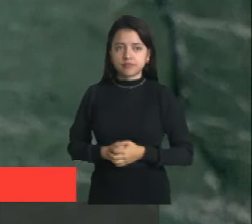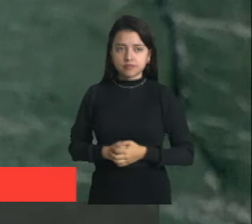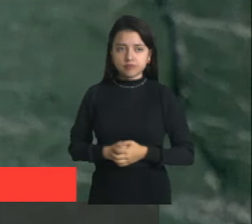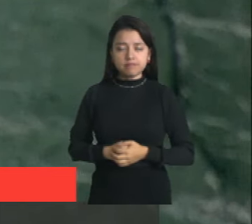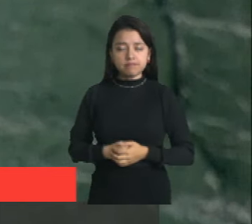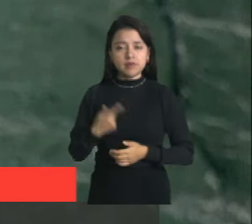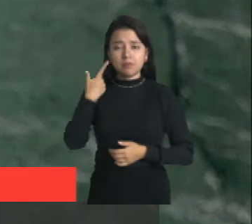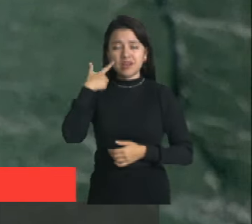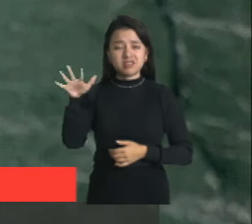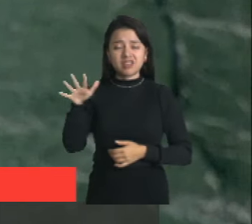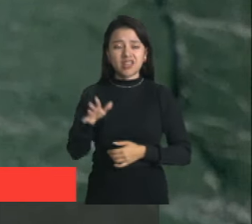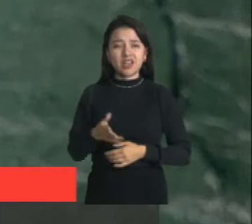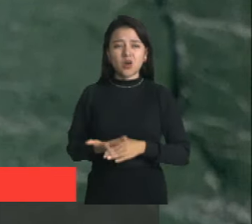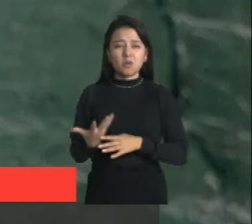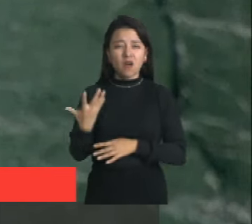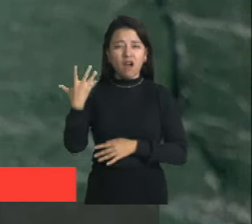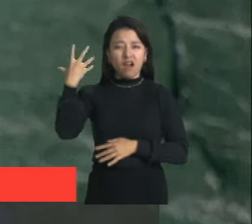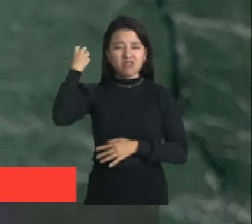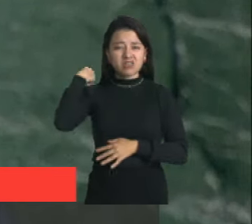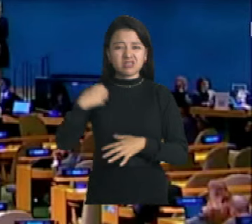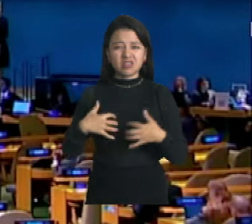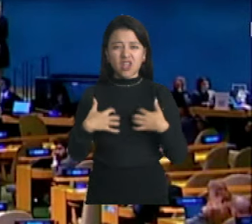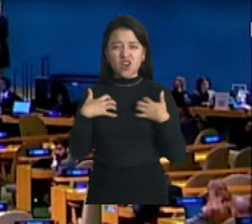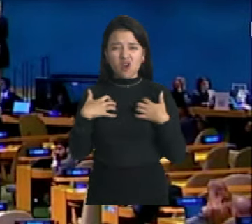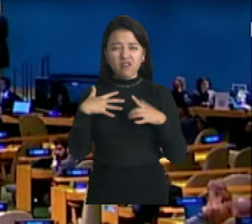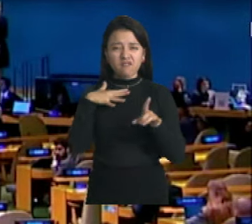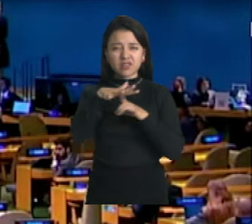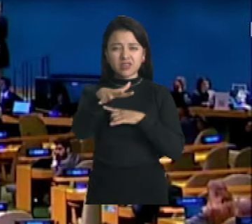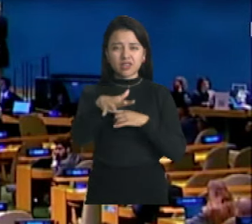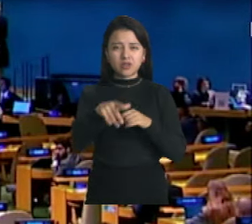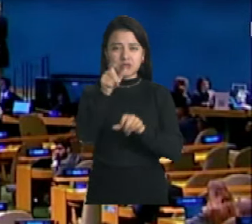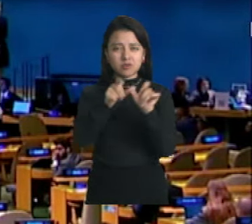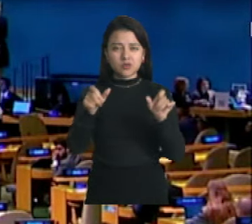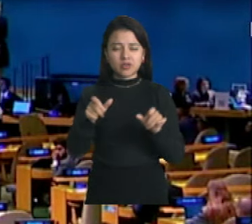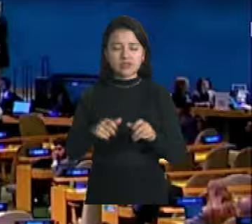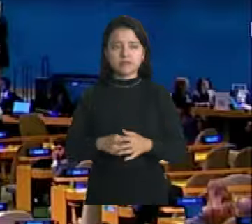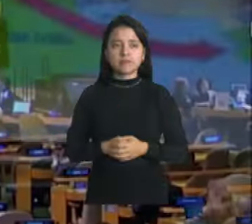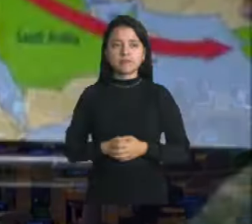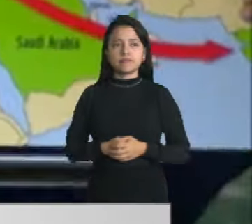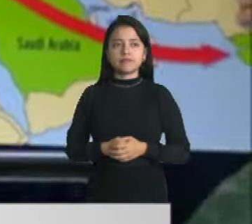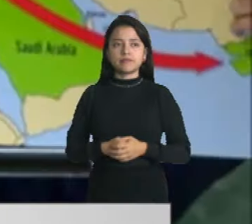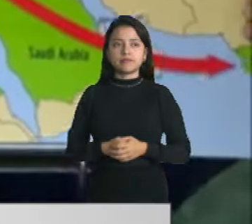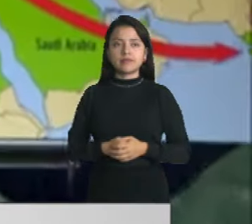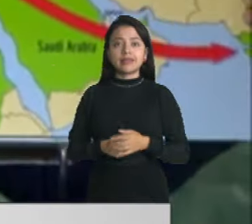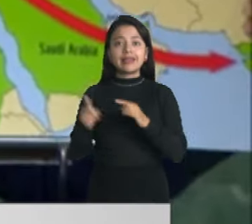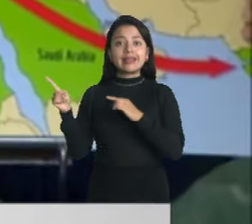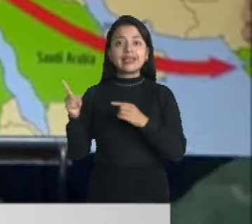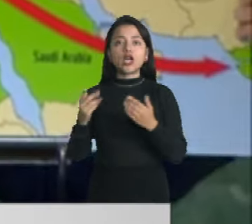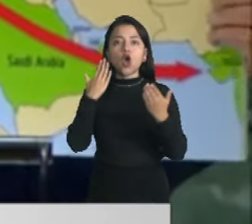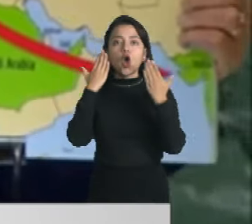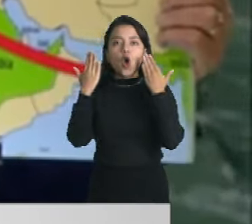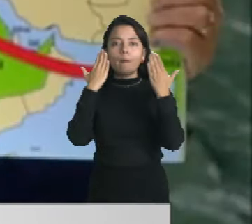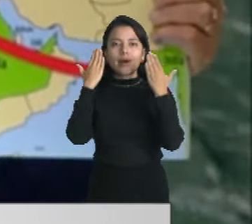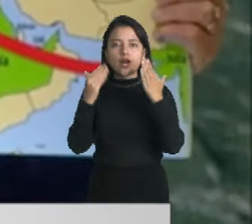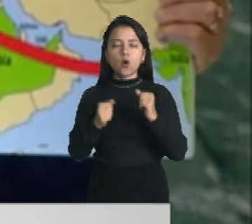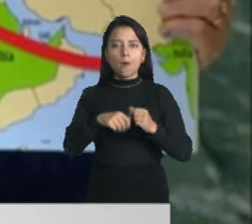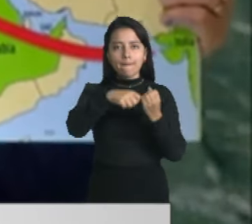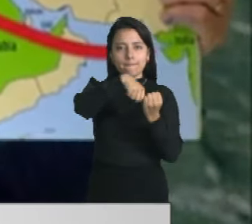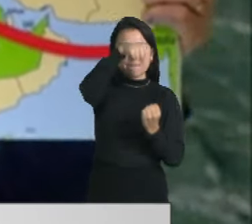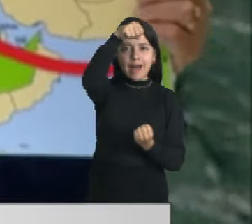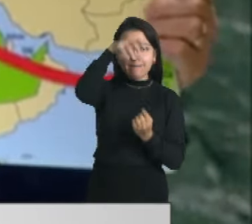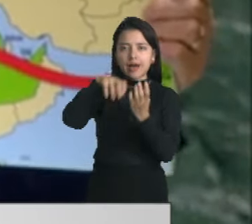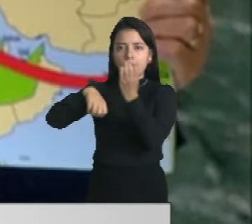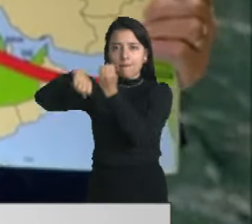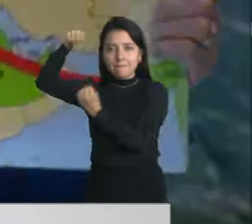dark age of tyranny and terror. Para ilustrar su argumento, Netanyahu mostró dos mapas de la región. Uno